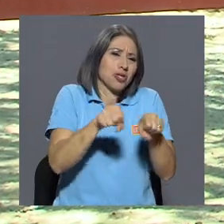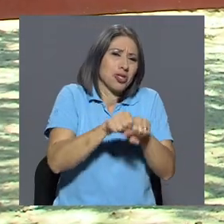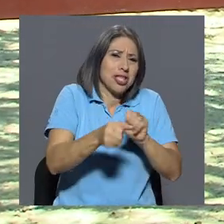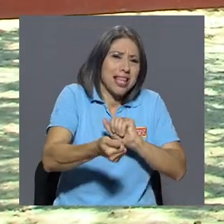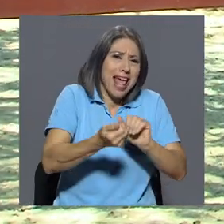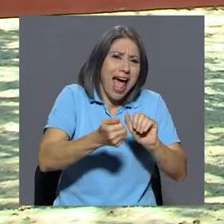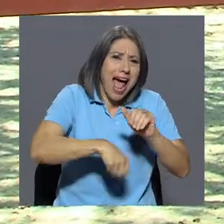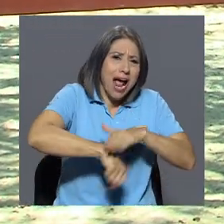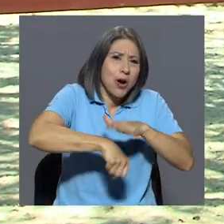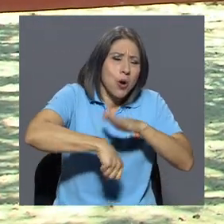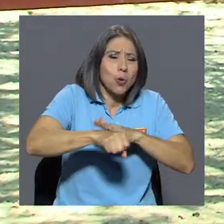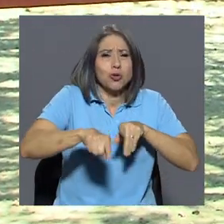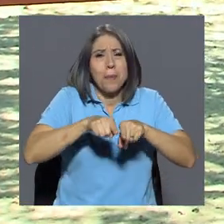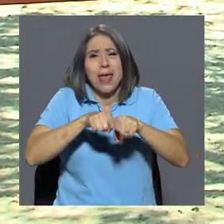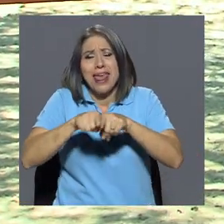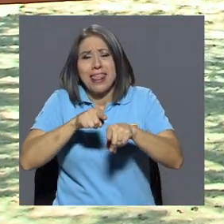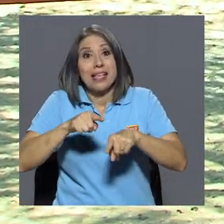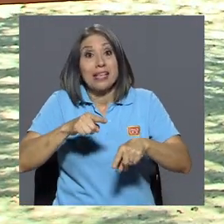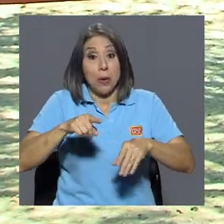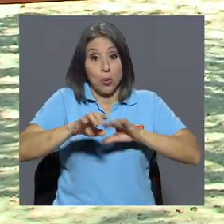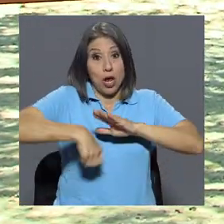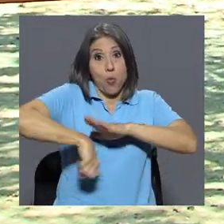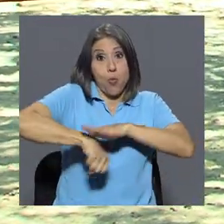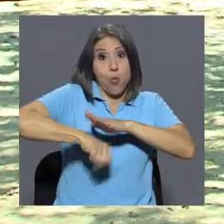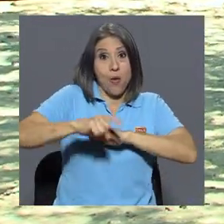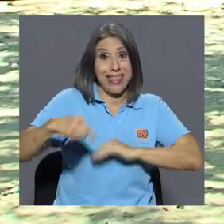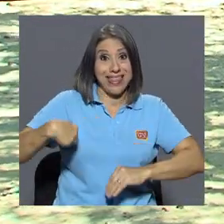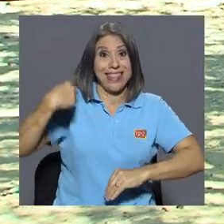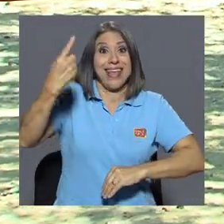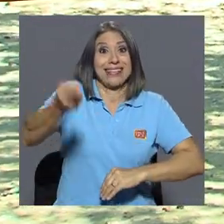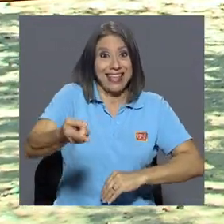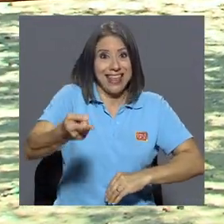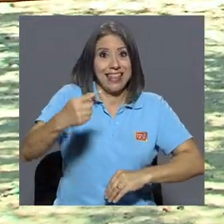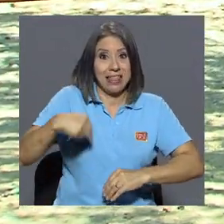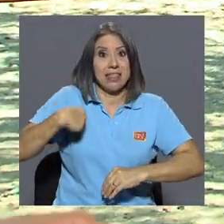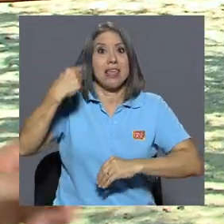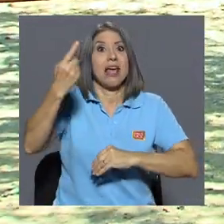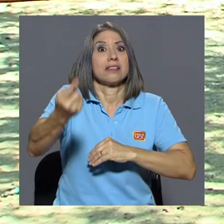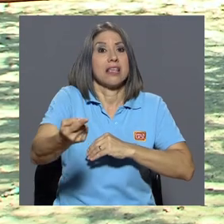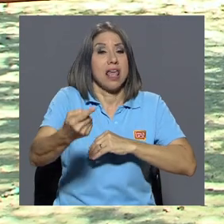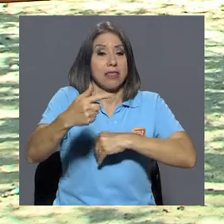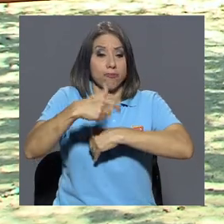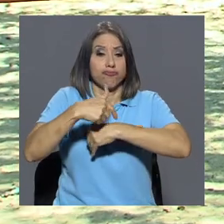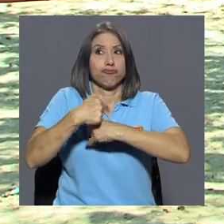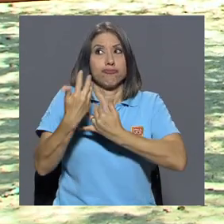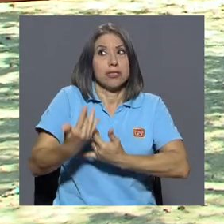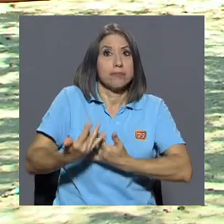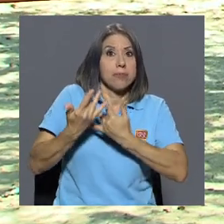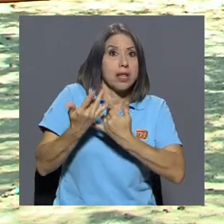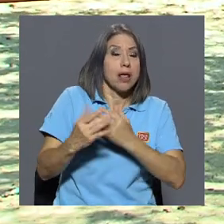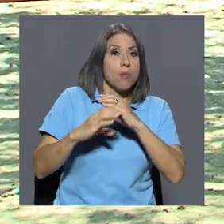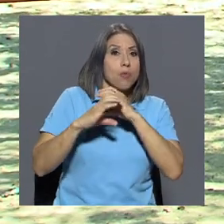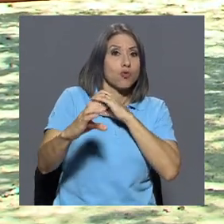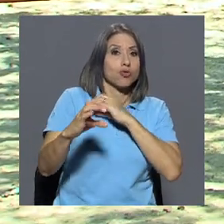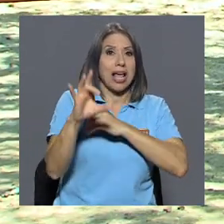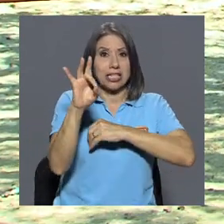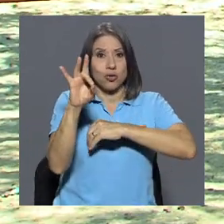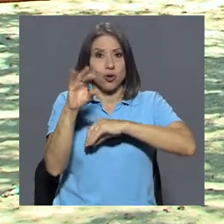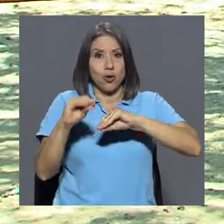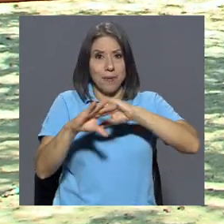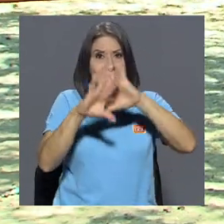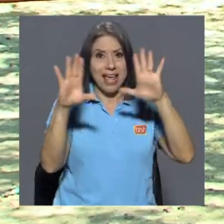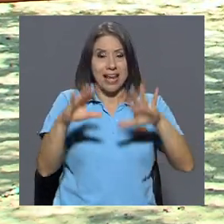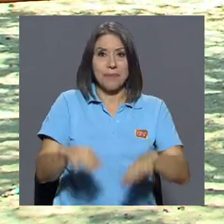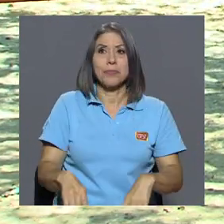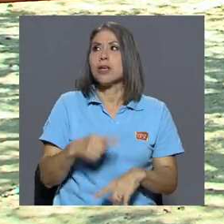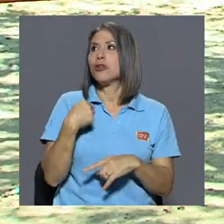En Pavas, el día siguiente, a las 8 esperé el bus y a Pavas. Me dejaron en